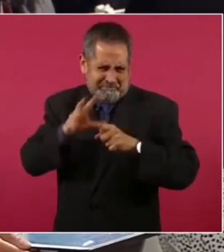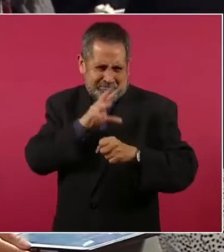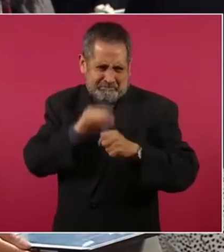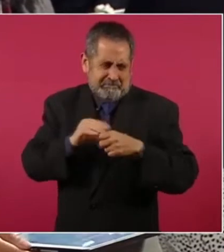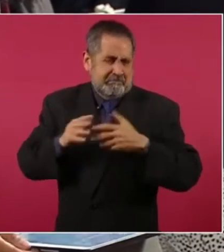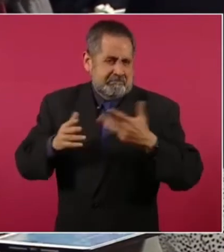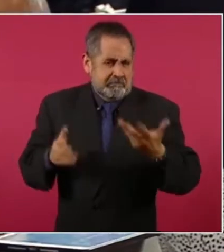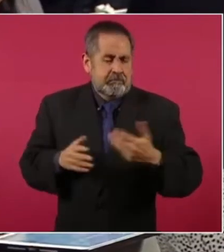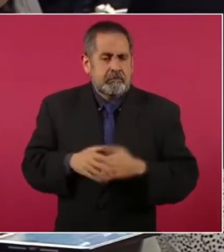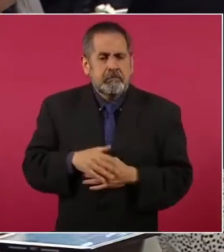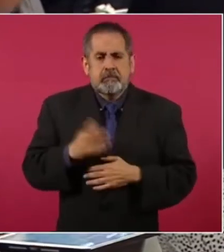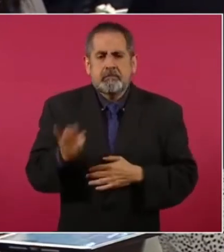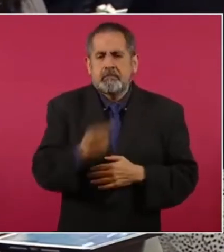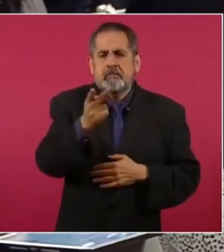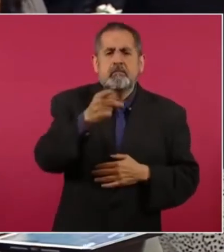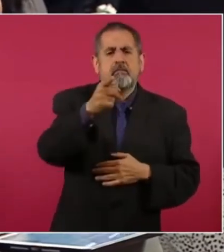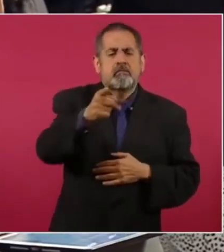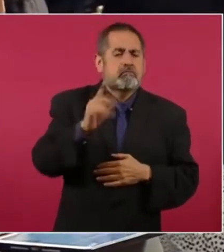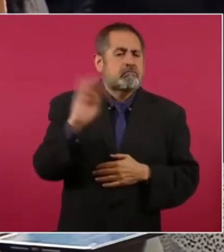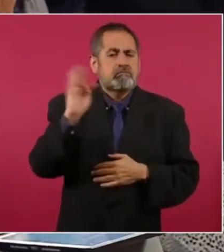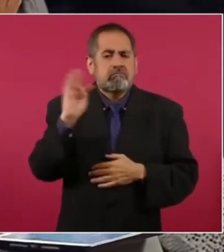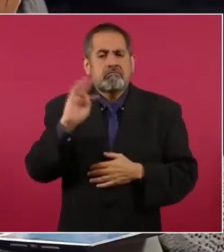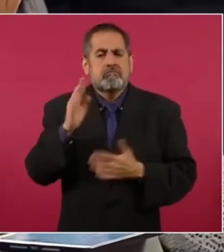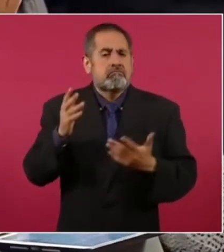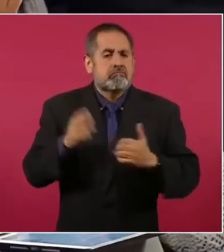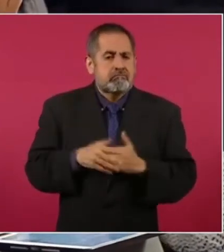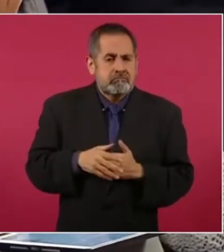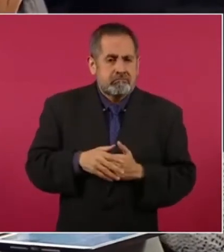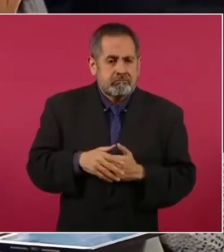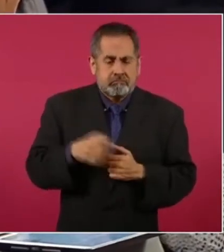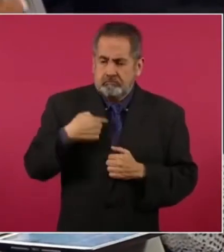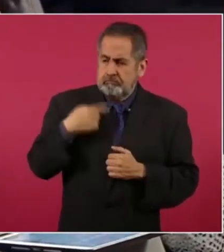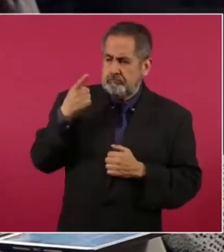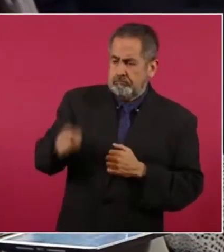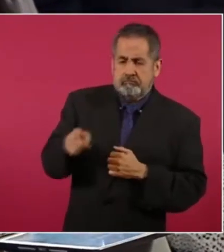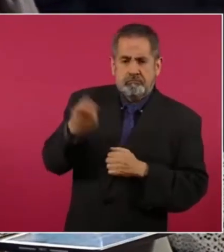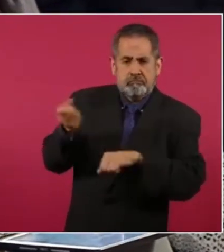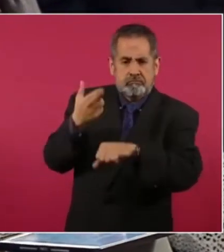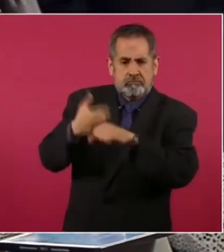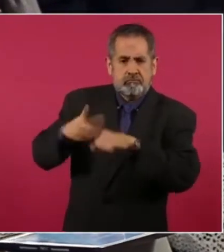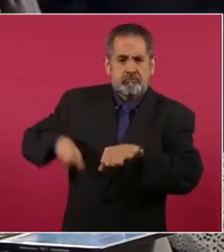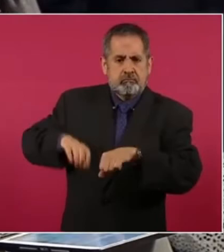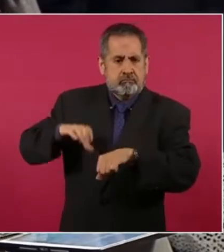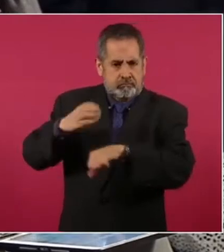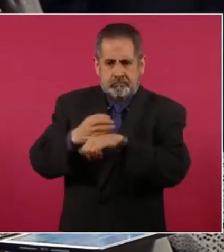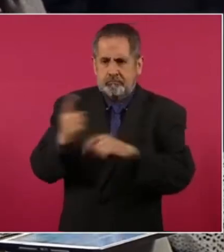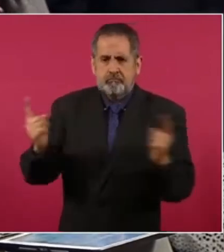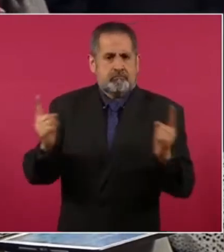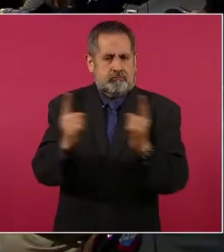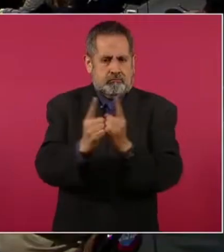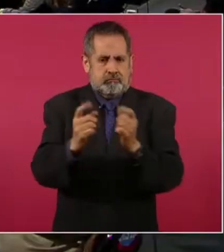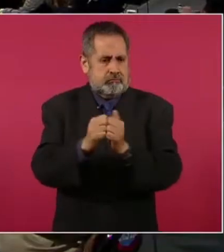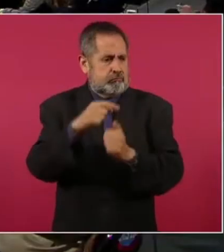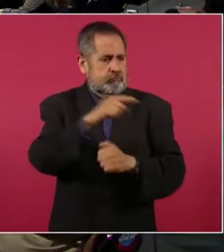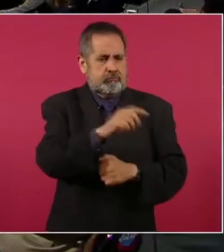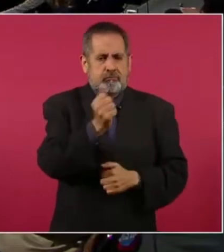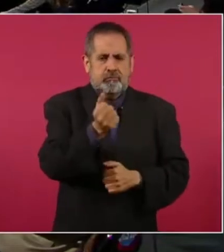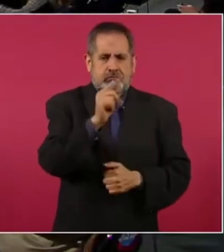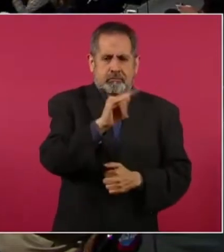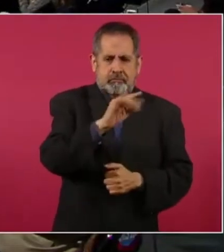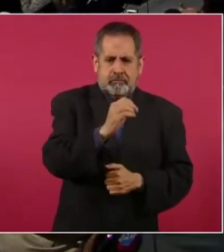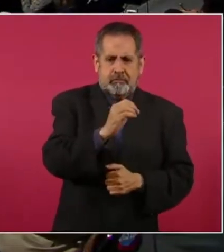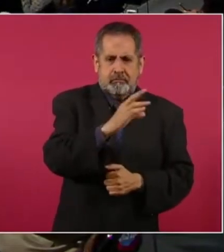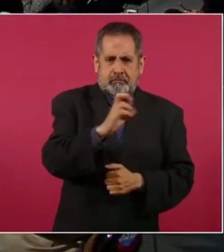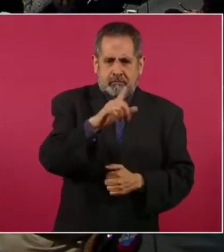Es consultarle si finalmente ya le dio la orden al secretario de Gobernación que reciba a Santiago Krill Miranda, o lo va a recibir